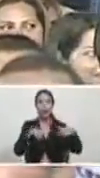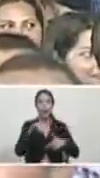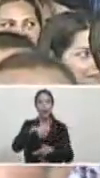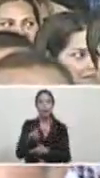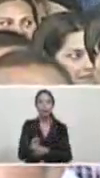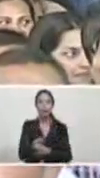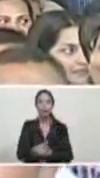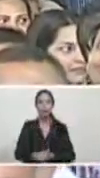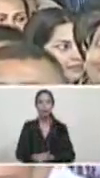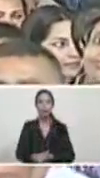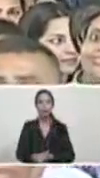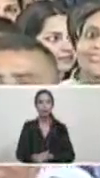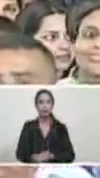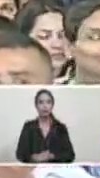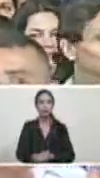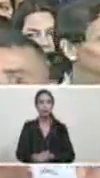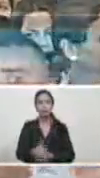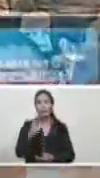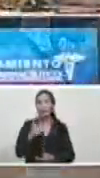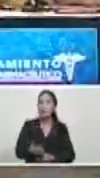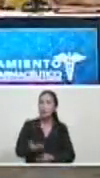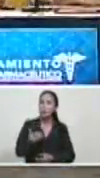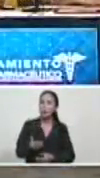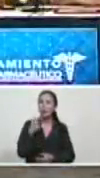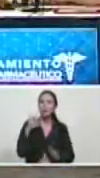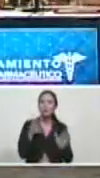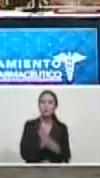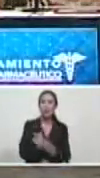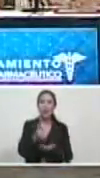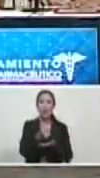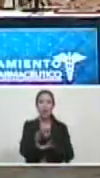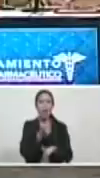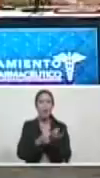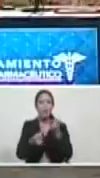queridos camaradas, es muy importante el motor farmacéutico.